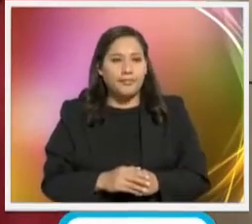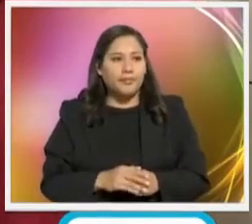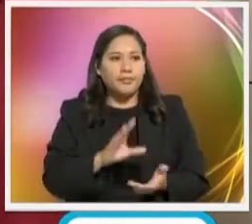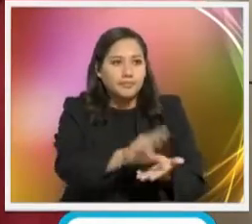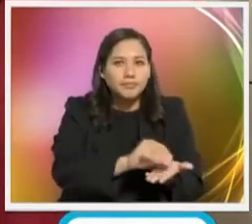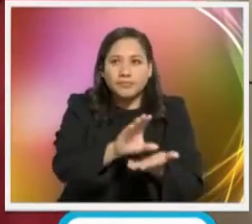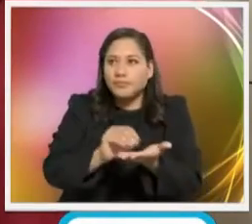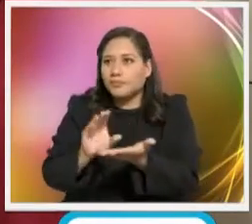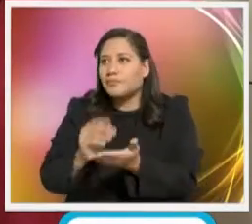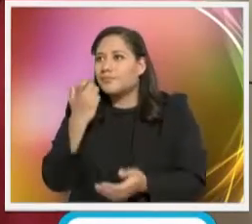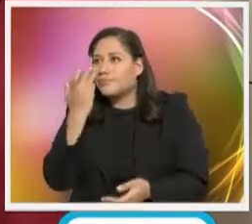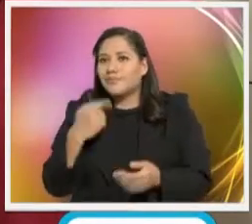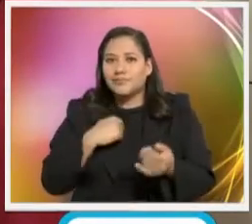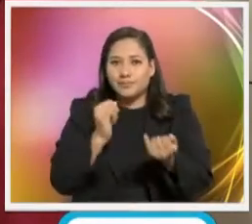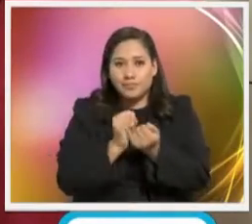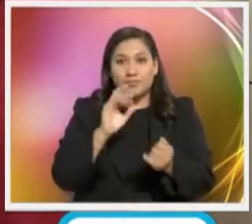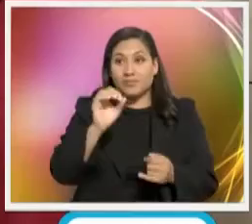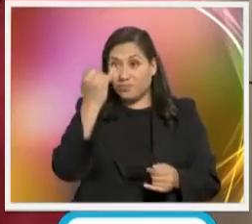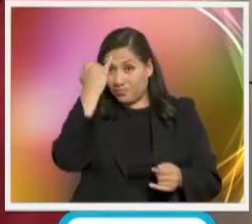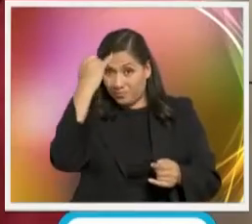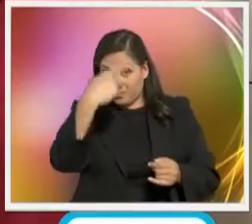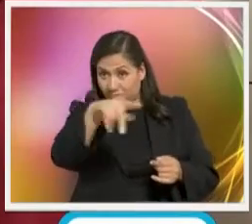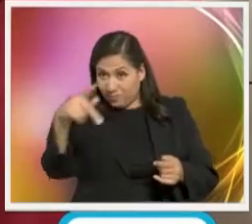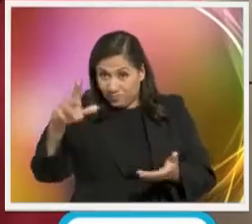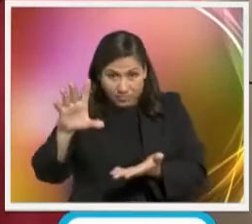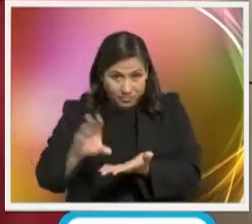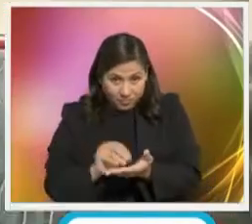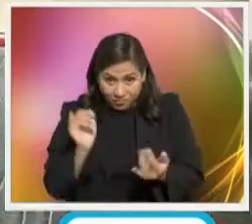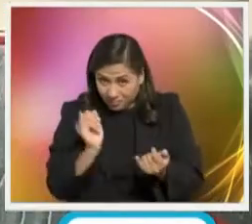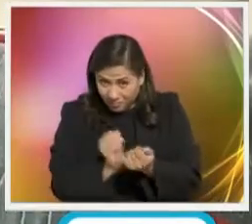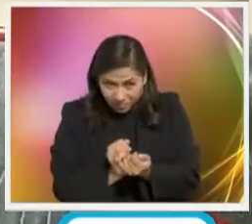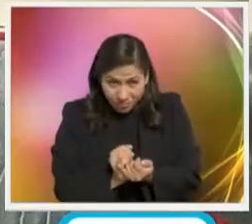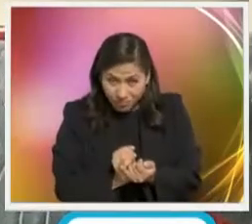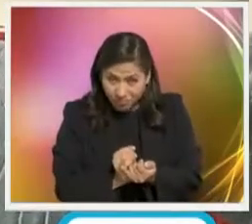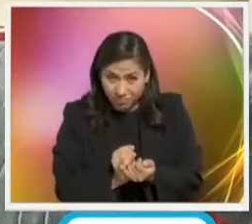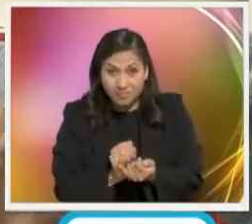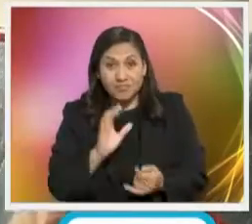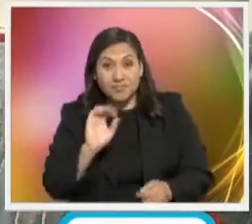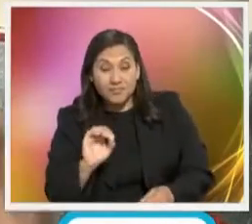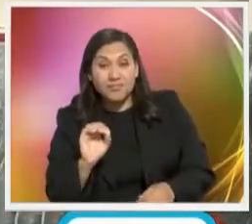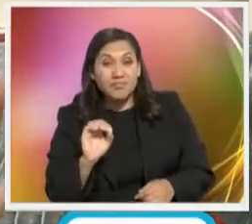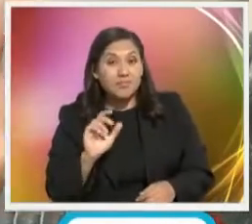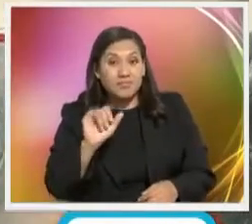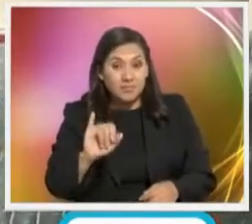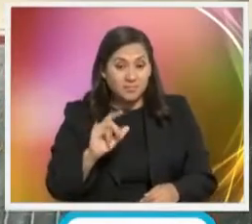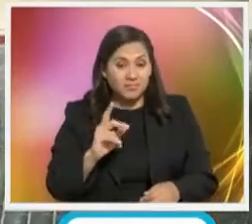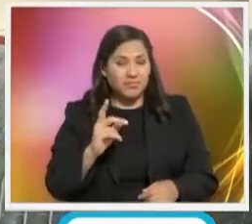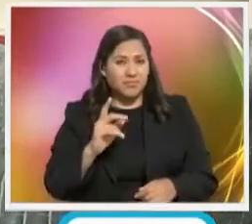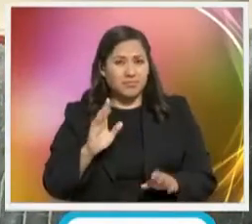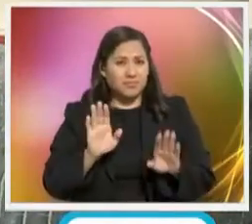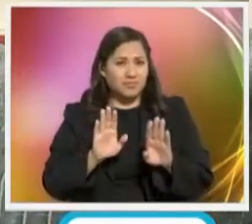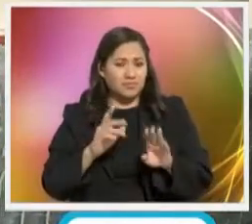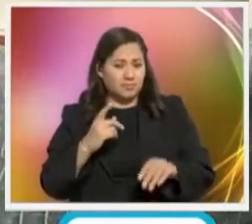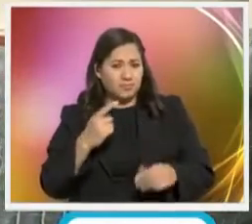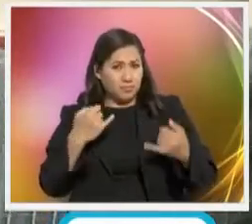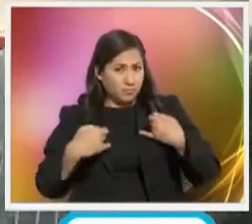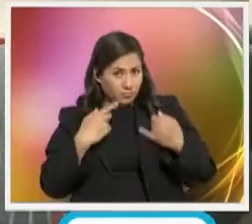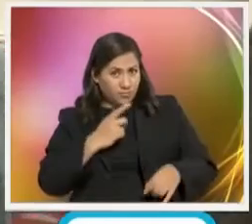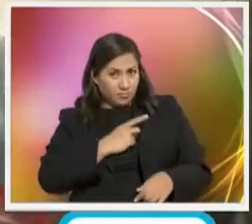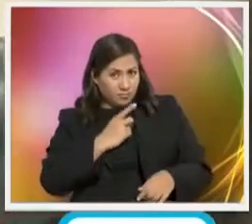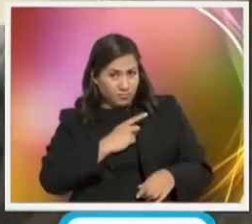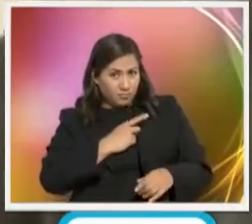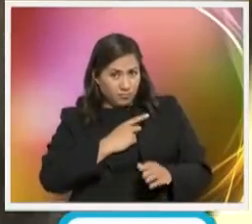Bueno, las mismas tendencias ideológicas de alguna manera? ¿O ya sí de esa manera, ahí sí entonces están individualizándose los jóvenes?